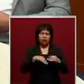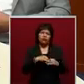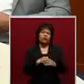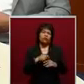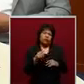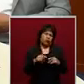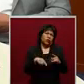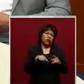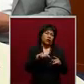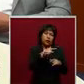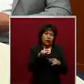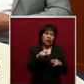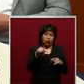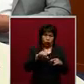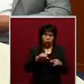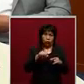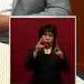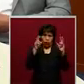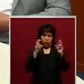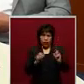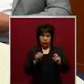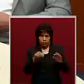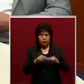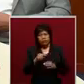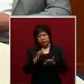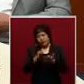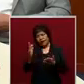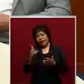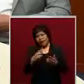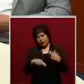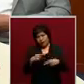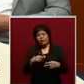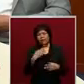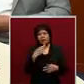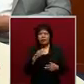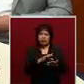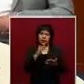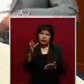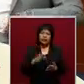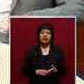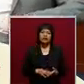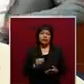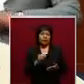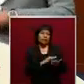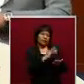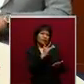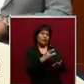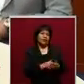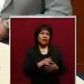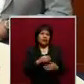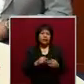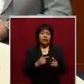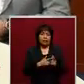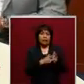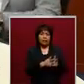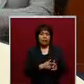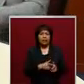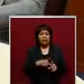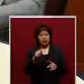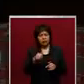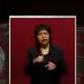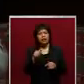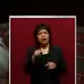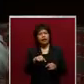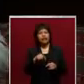que hoy habló el secretario doctor Melitón Lozano, a quien le agradezco su asistencia a este programa. Muchas gracias. El agradecido soy yo, estimada Nuria, y seguimos adelante, y aquí